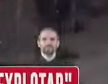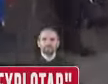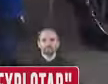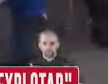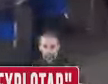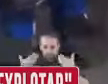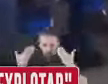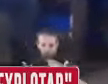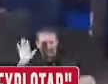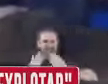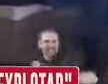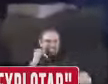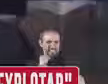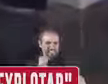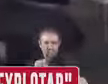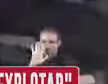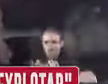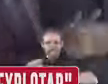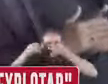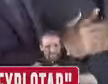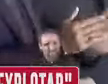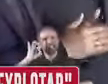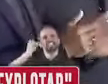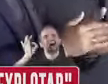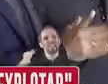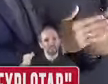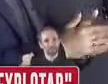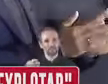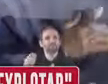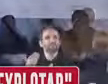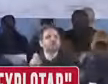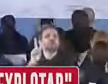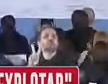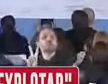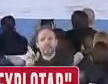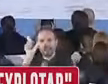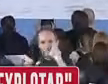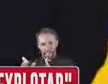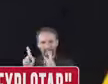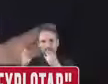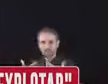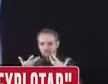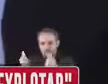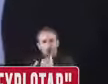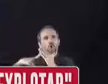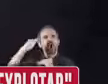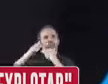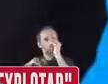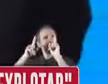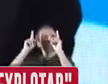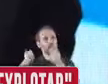a hacer lo que sabemos a cuidar a la gente ya construir porque